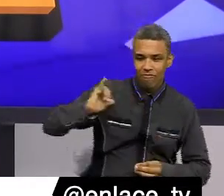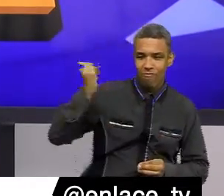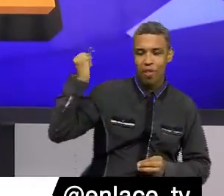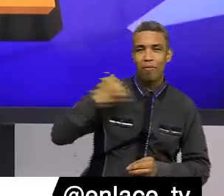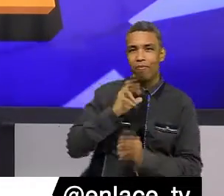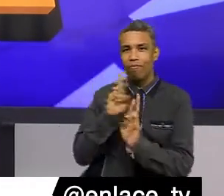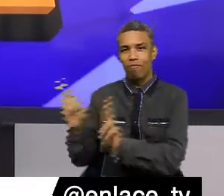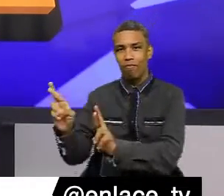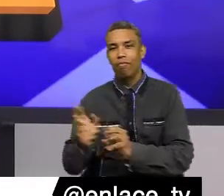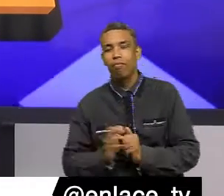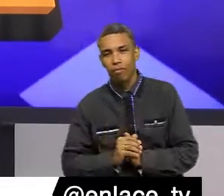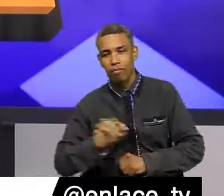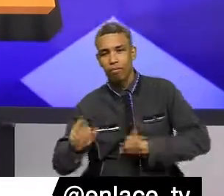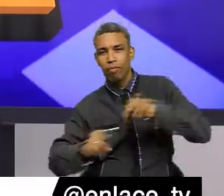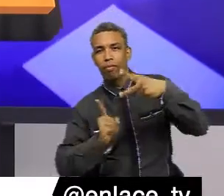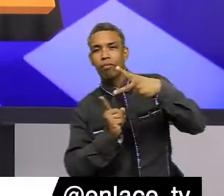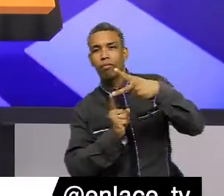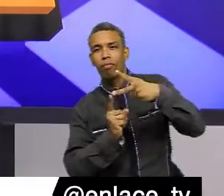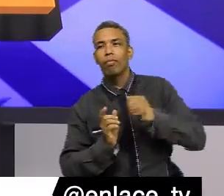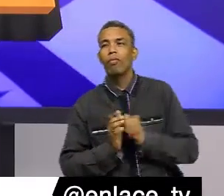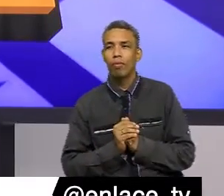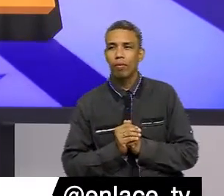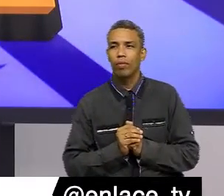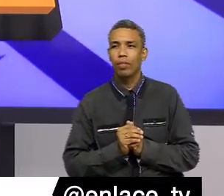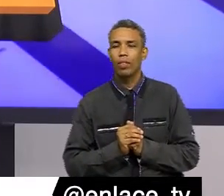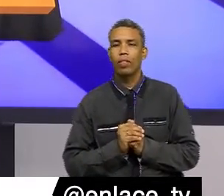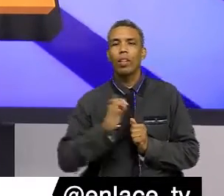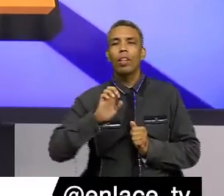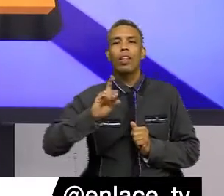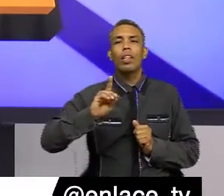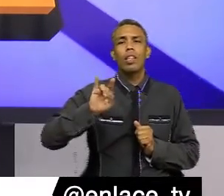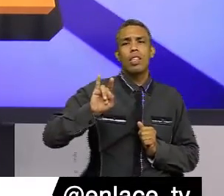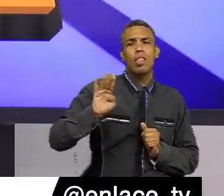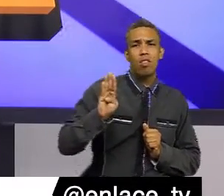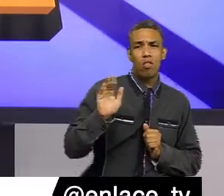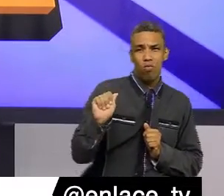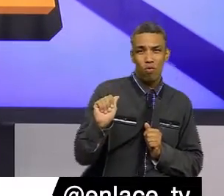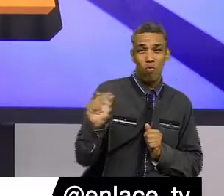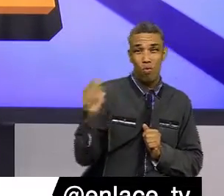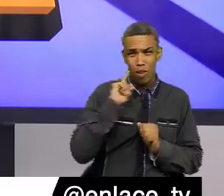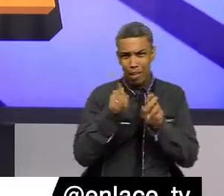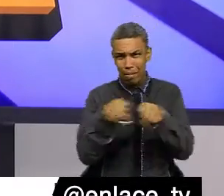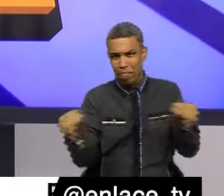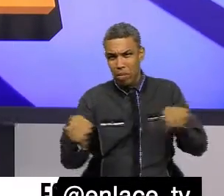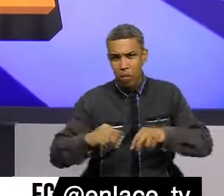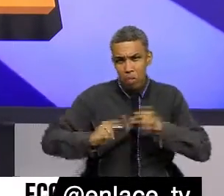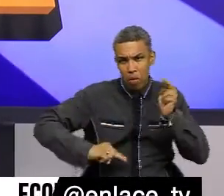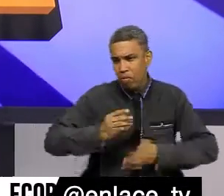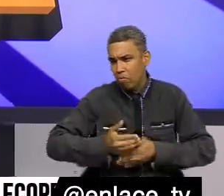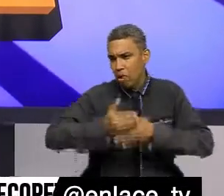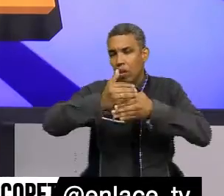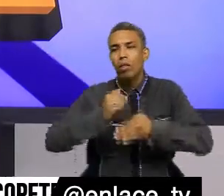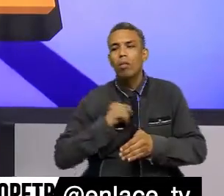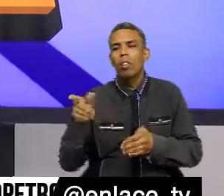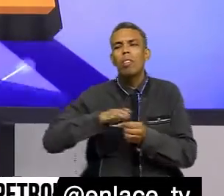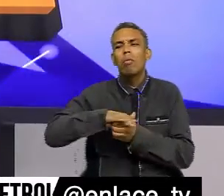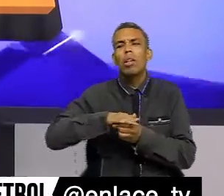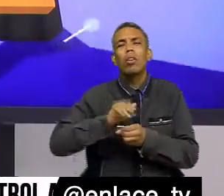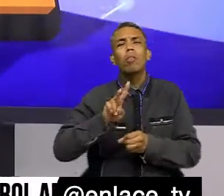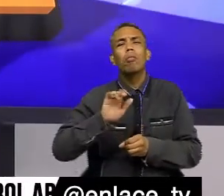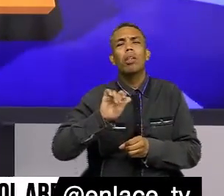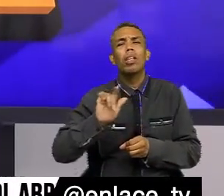Y en otra información, la empresa de desarrollo urbano de Barranca Bermeja de Uva entregará títulos a habitantes de los barrios Villanueva, La Esperanza y